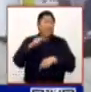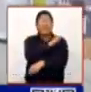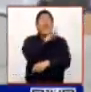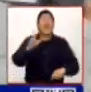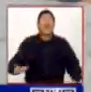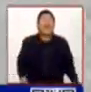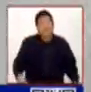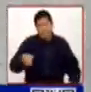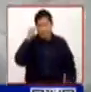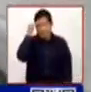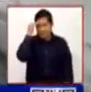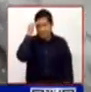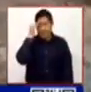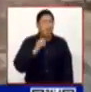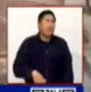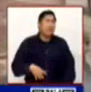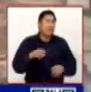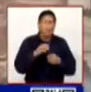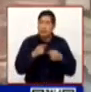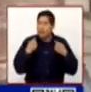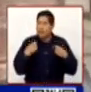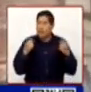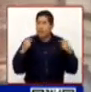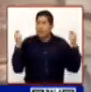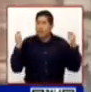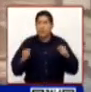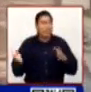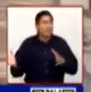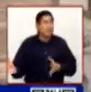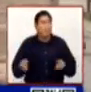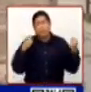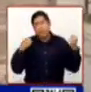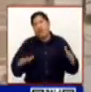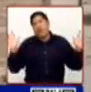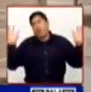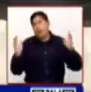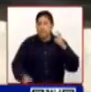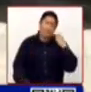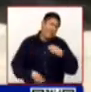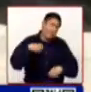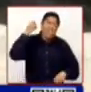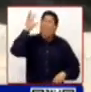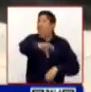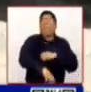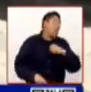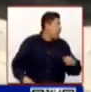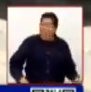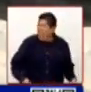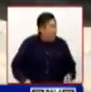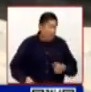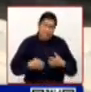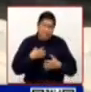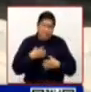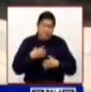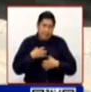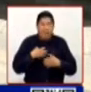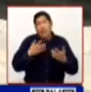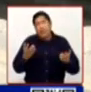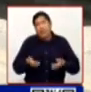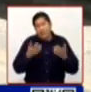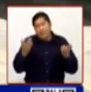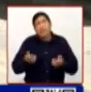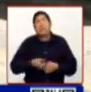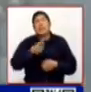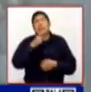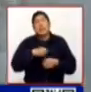la alcaldía, de la Guardia Municipal, para tratar de levantar, y bueno, hay problemas, después hay protestas, porque bueno,